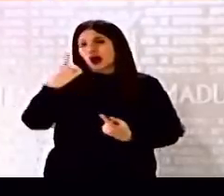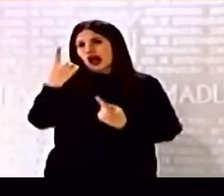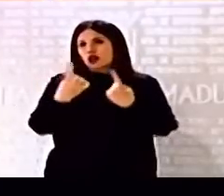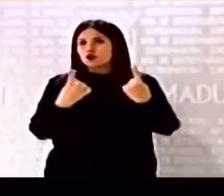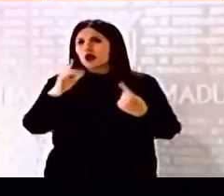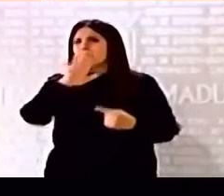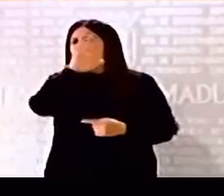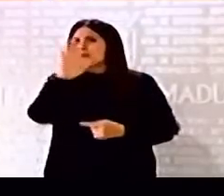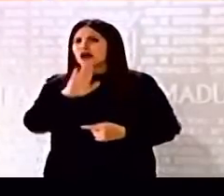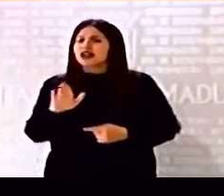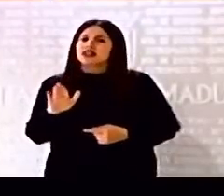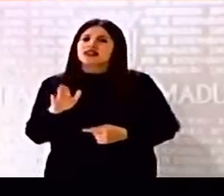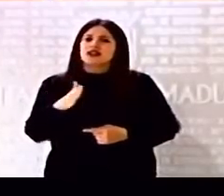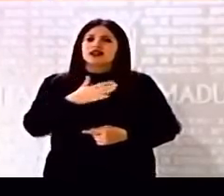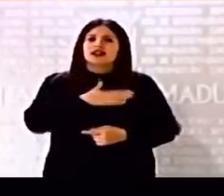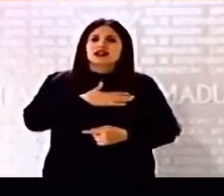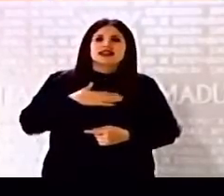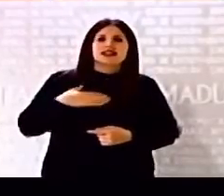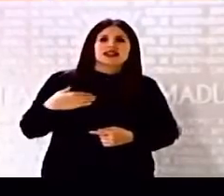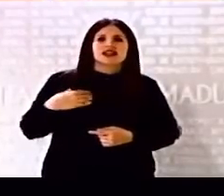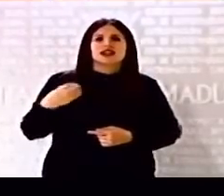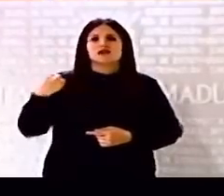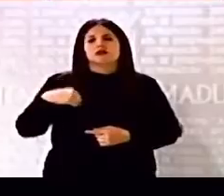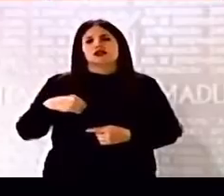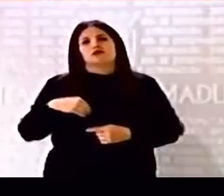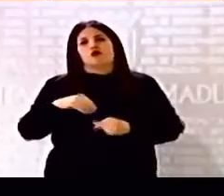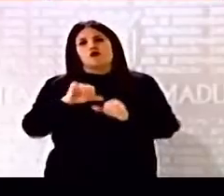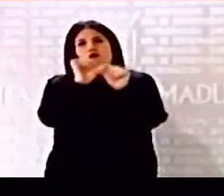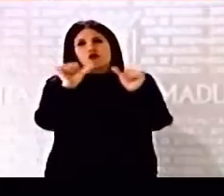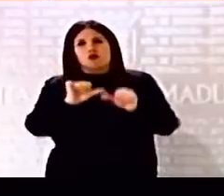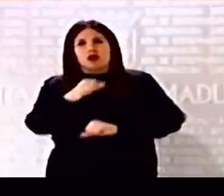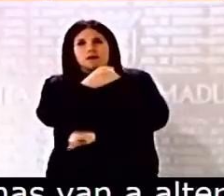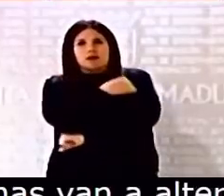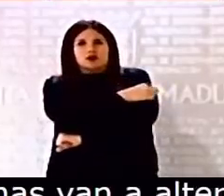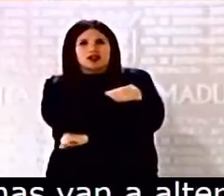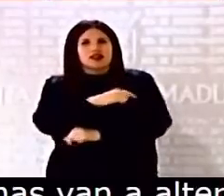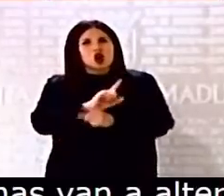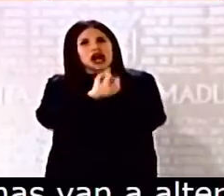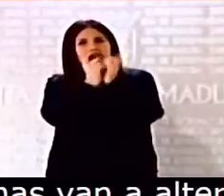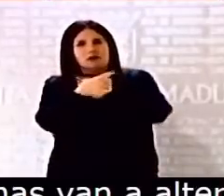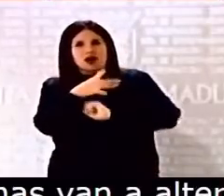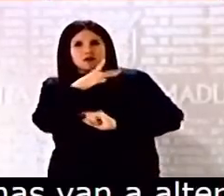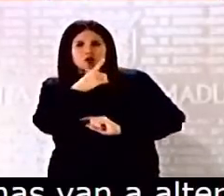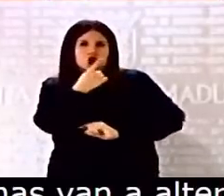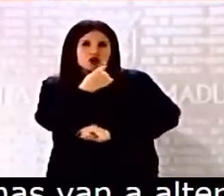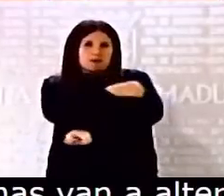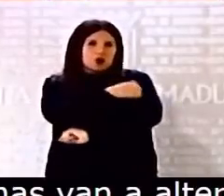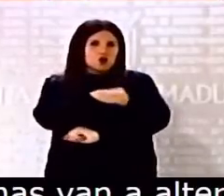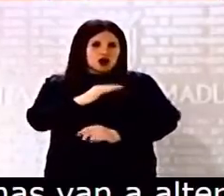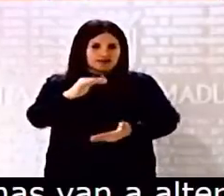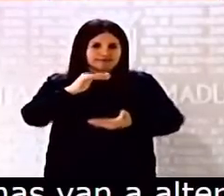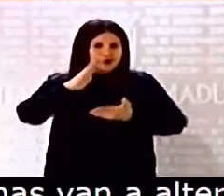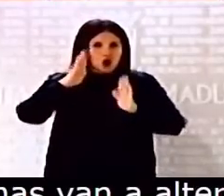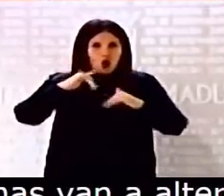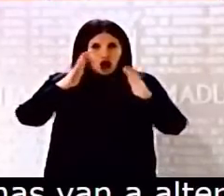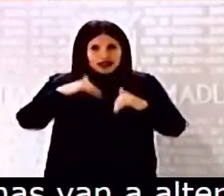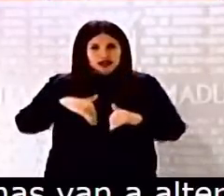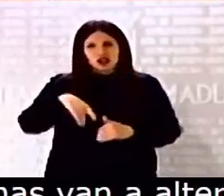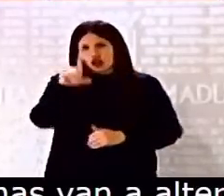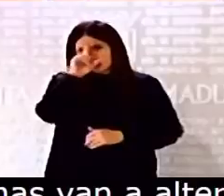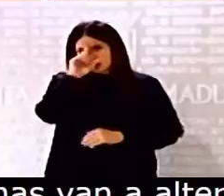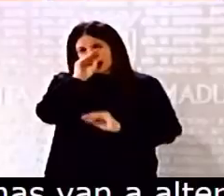parecer, quieren o van a alterar la estrategia de vacunación ante la falta de dosis. Yo no sé si la comunidad autónoma va a